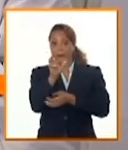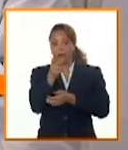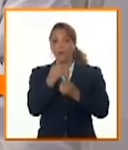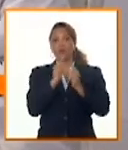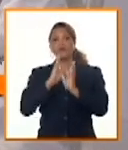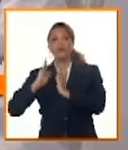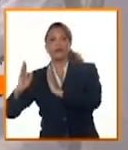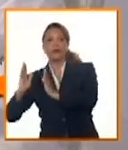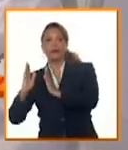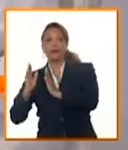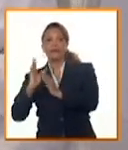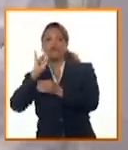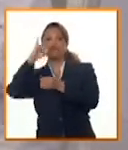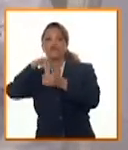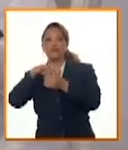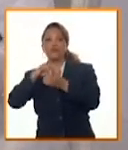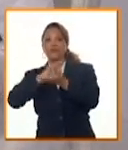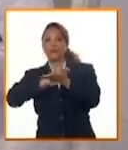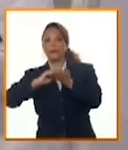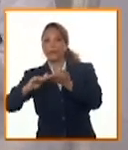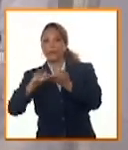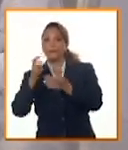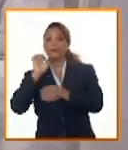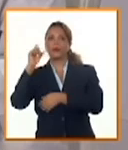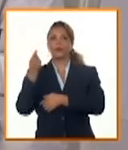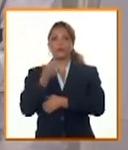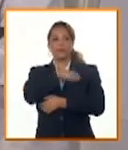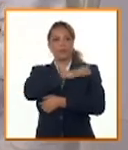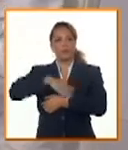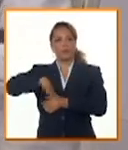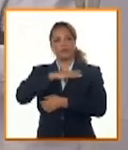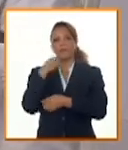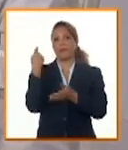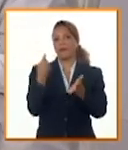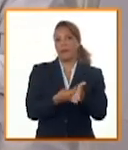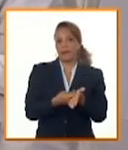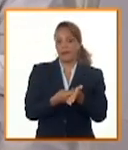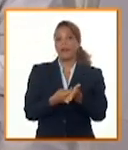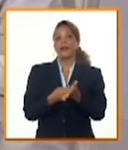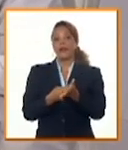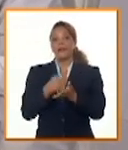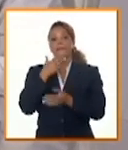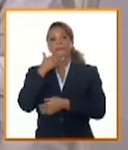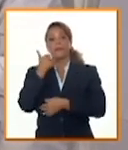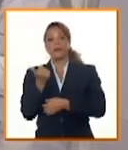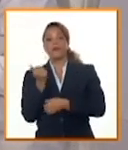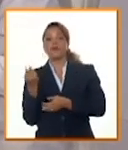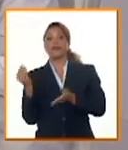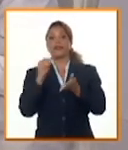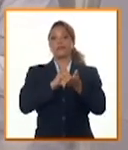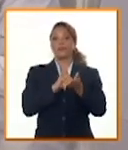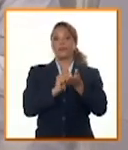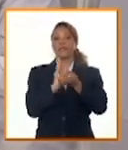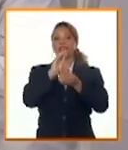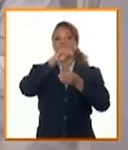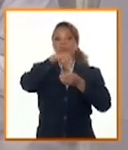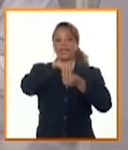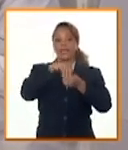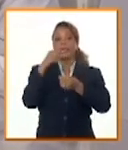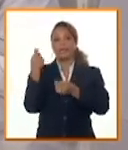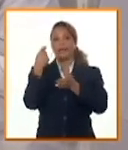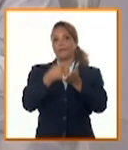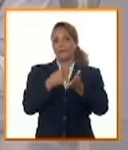se constituyen fondos de préstamo para la economía para la población por lo tanto bancarizar los procesos de cobros y pagos potencia también